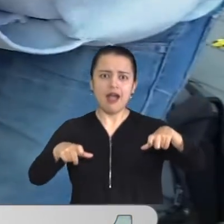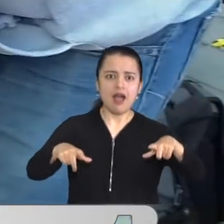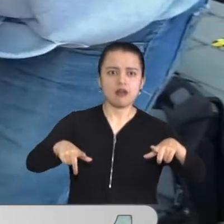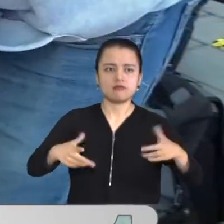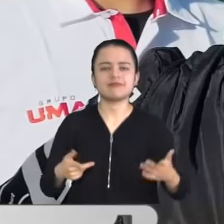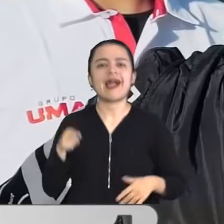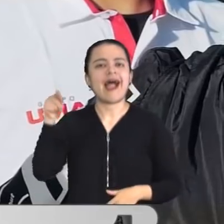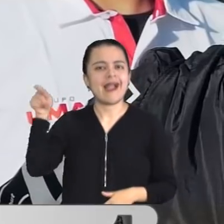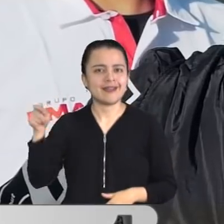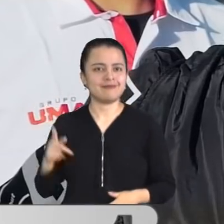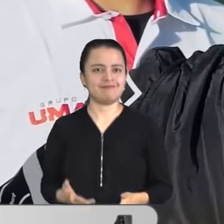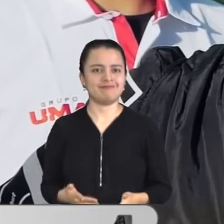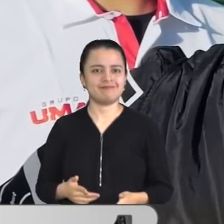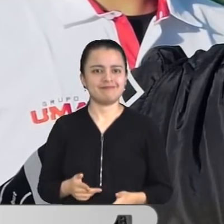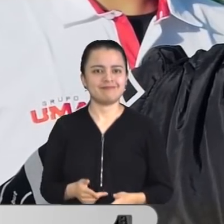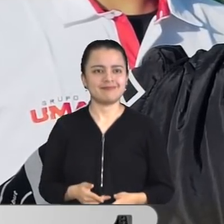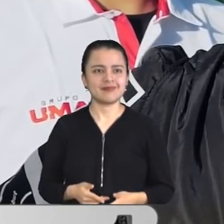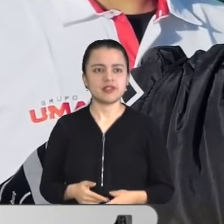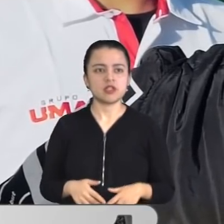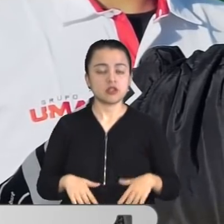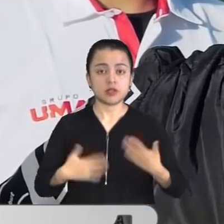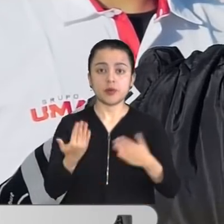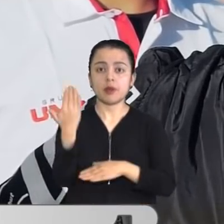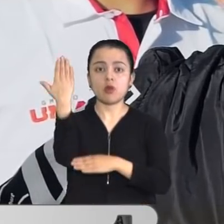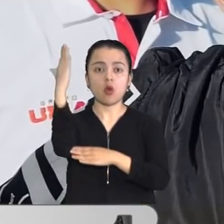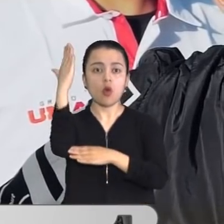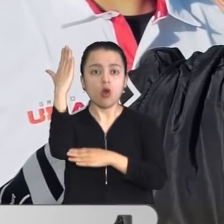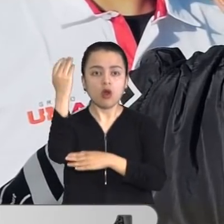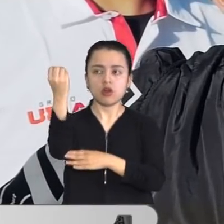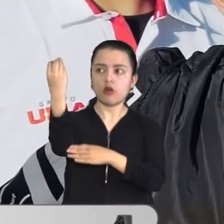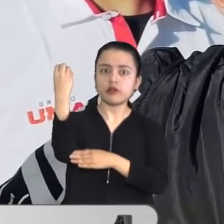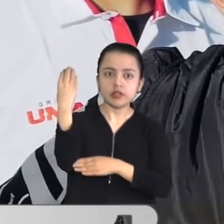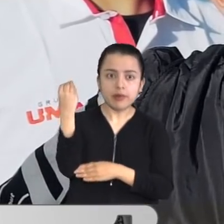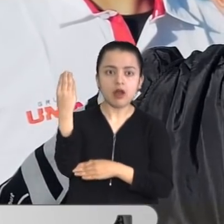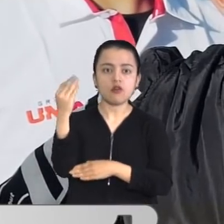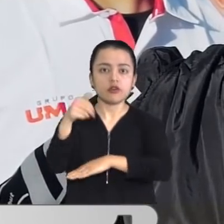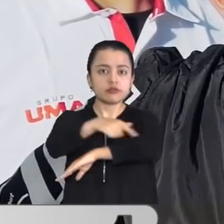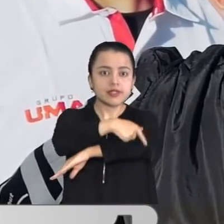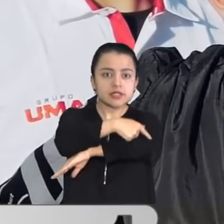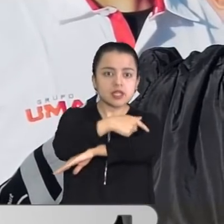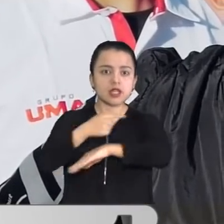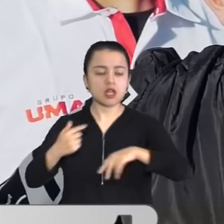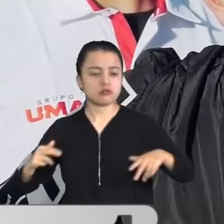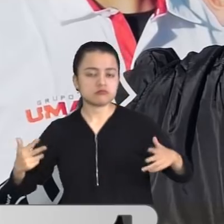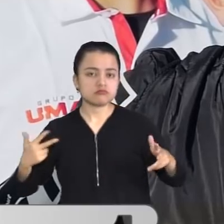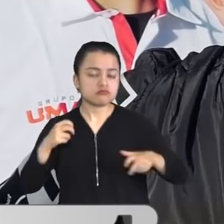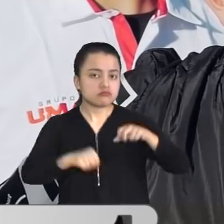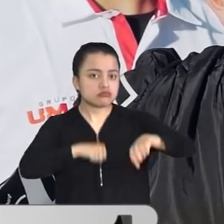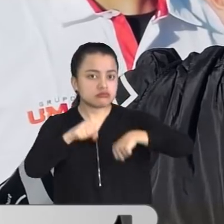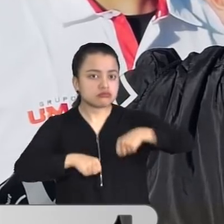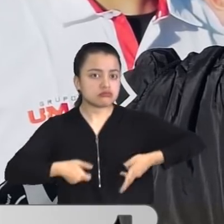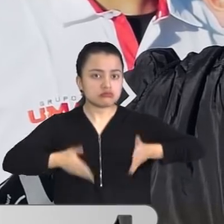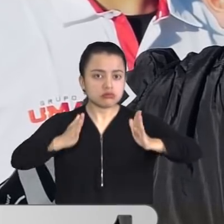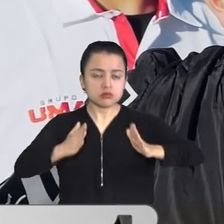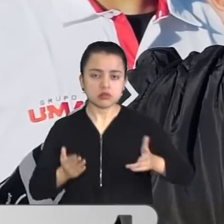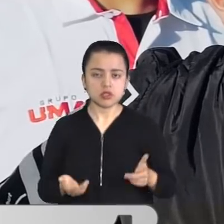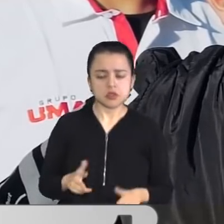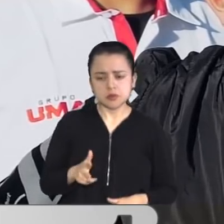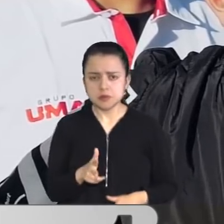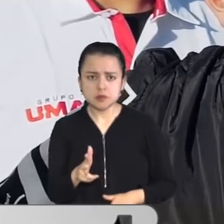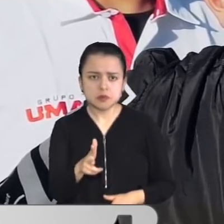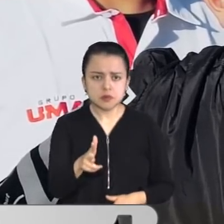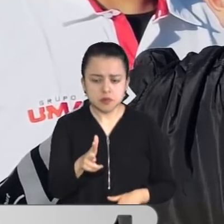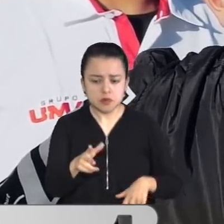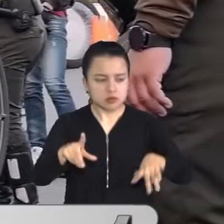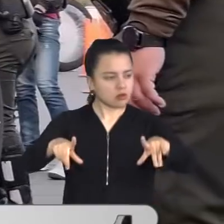problema, especialmente cuando llegan a cruces donde no alcanzan a frenar, en la misma ciclorruta o usando los